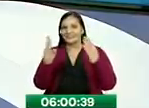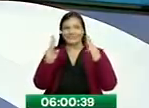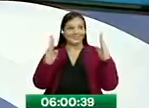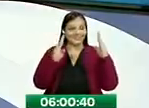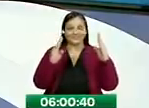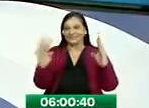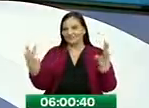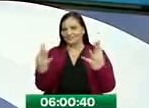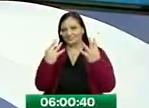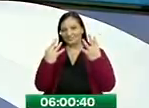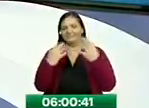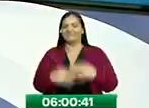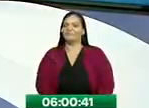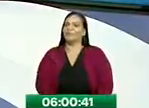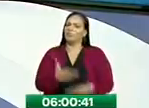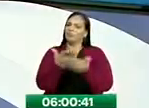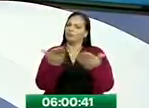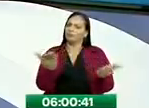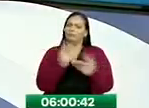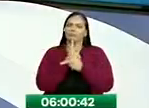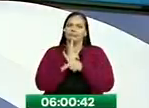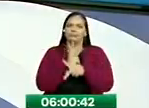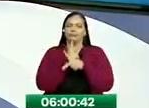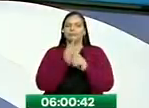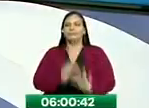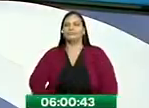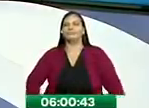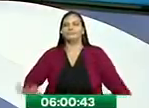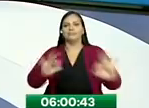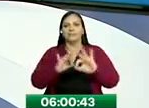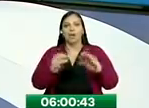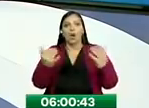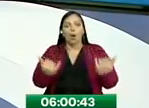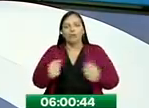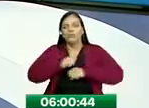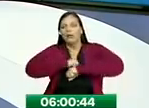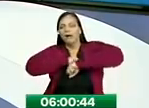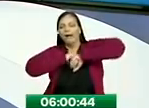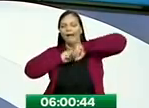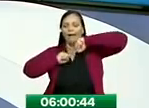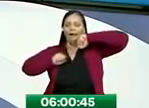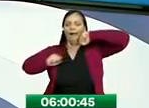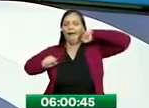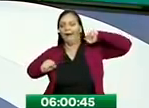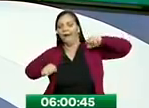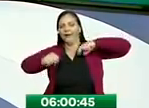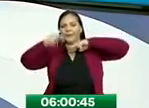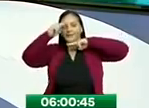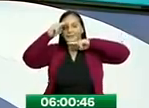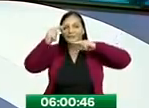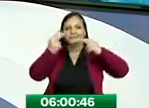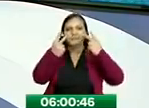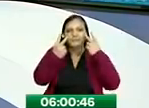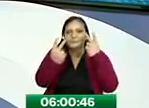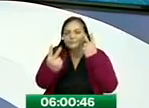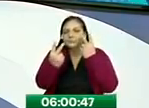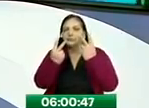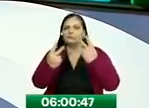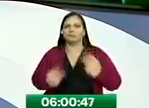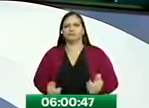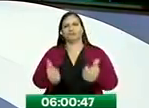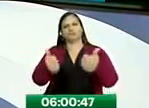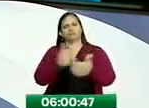amigas. También a todos los que están levantándose en esta mañana para estar informados. Repito, tienen que estar inteligenciados, tienen